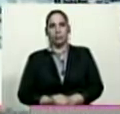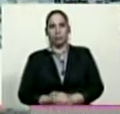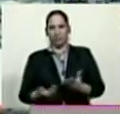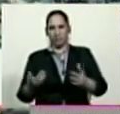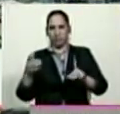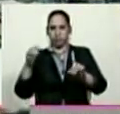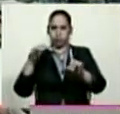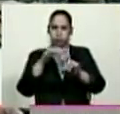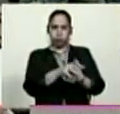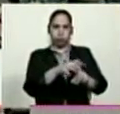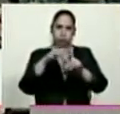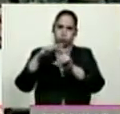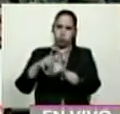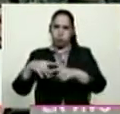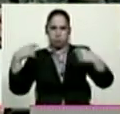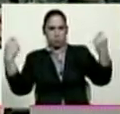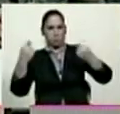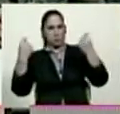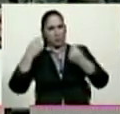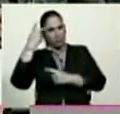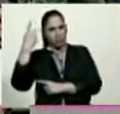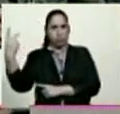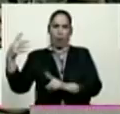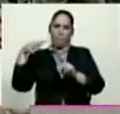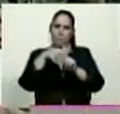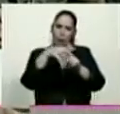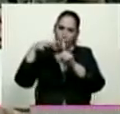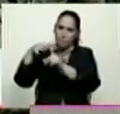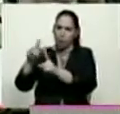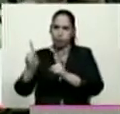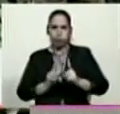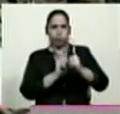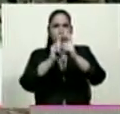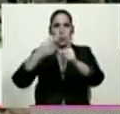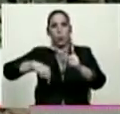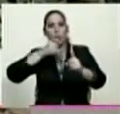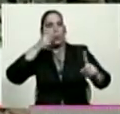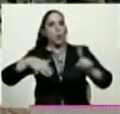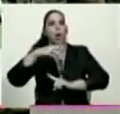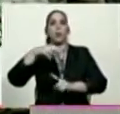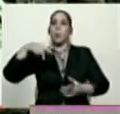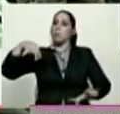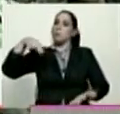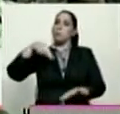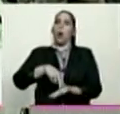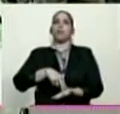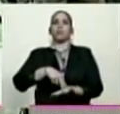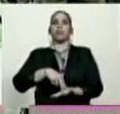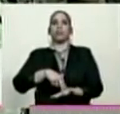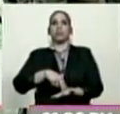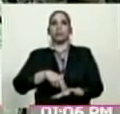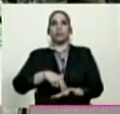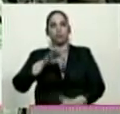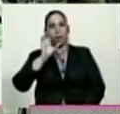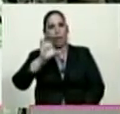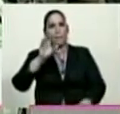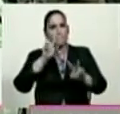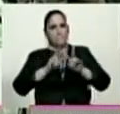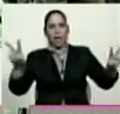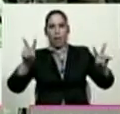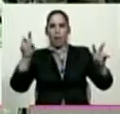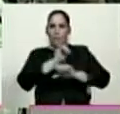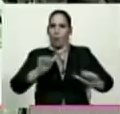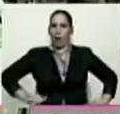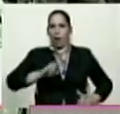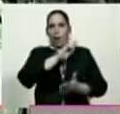Provocaciones, campañas psicológicas, y nuestro pueblo de pie, nuestro país en paz, y nuestra Fuerza